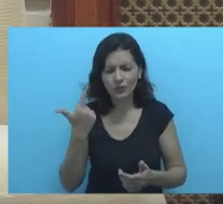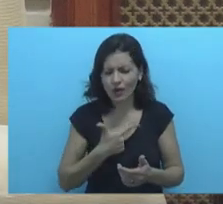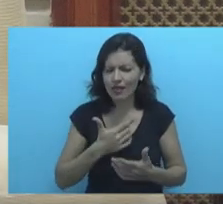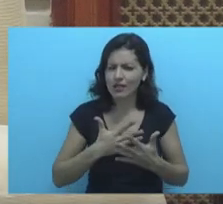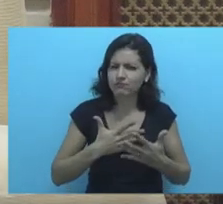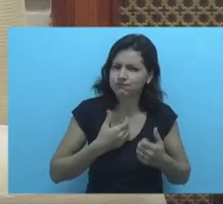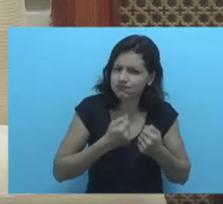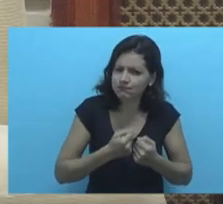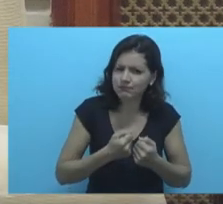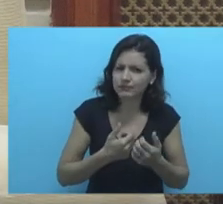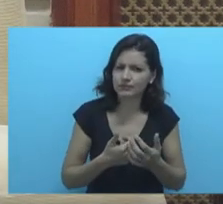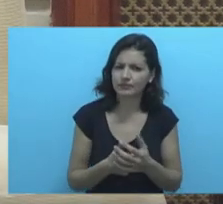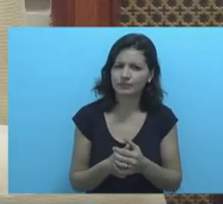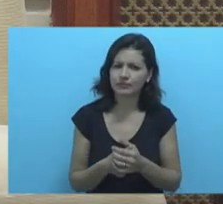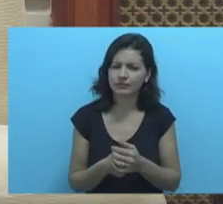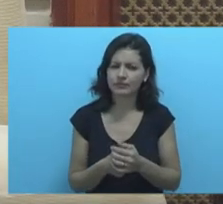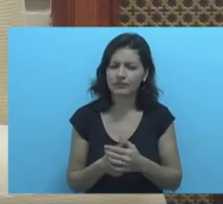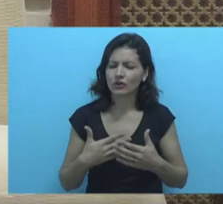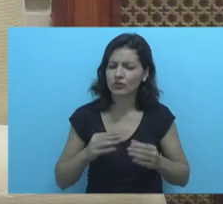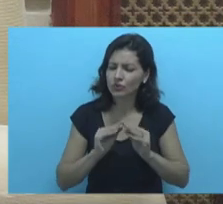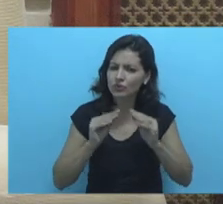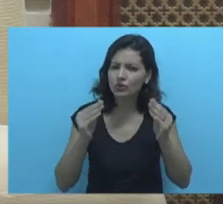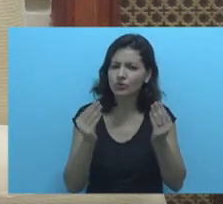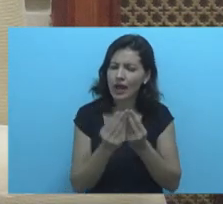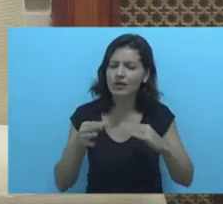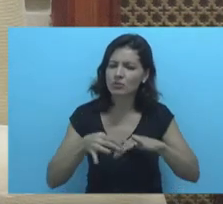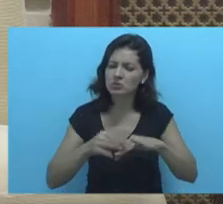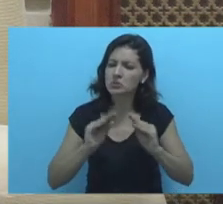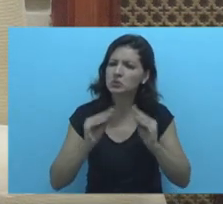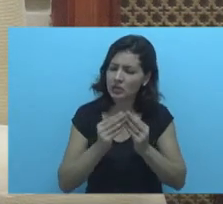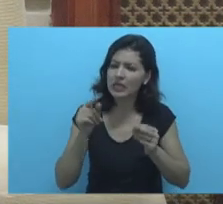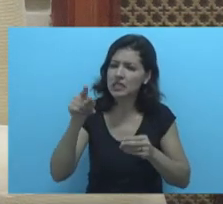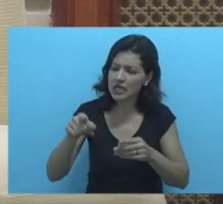pasión, con entrega y con compromiso. Y en eso Miguel, sí,